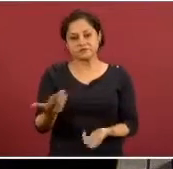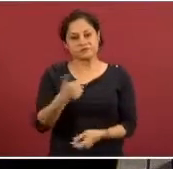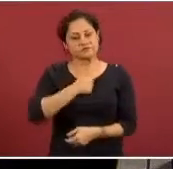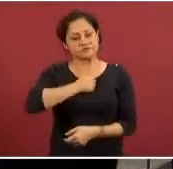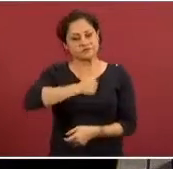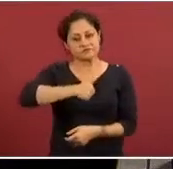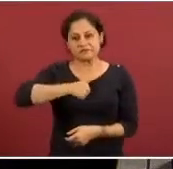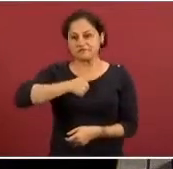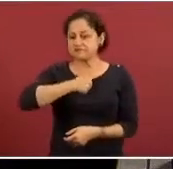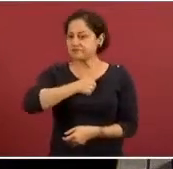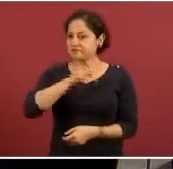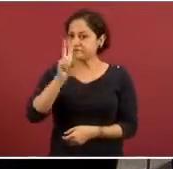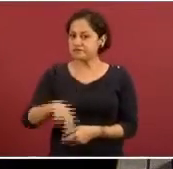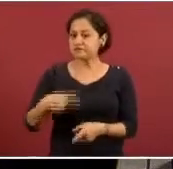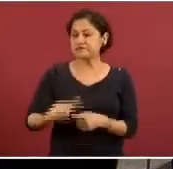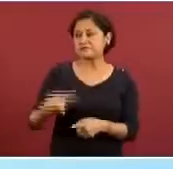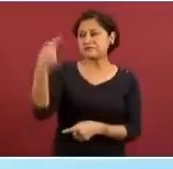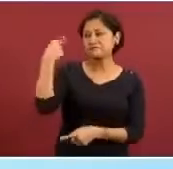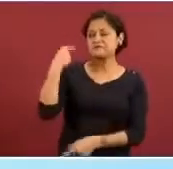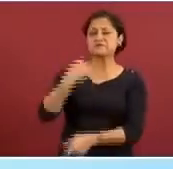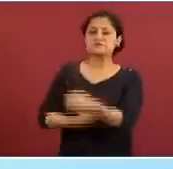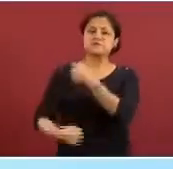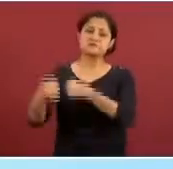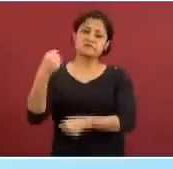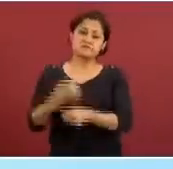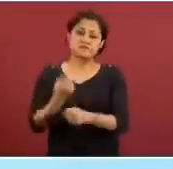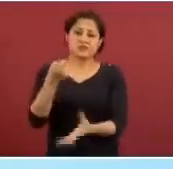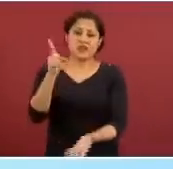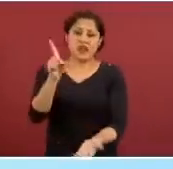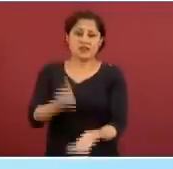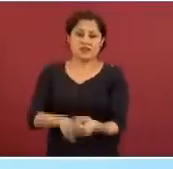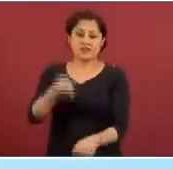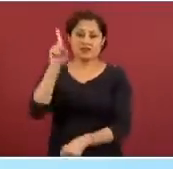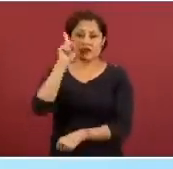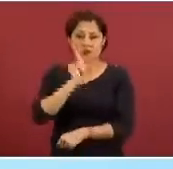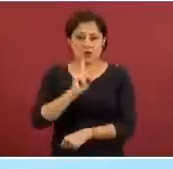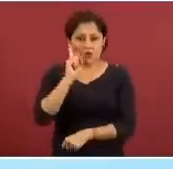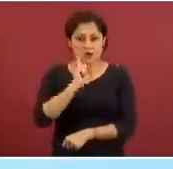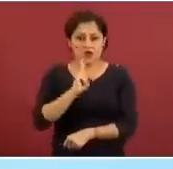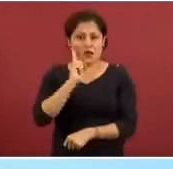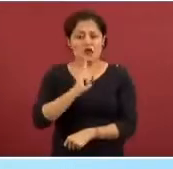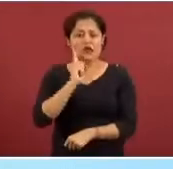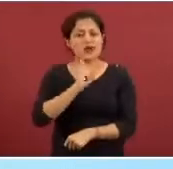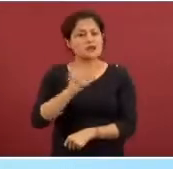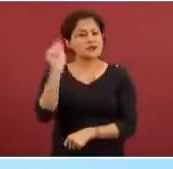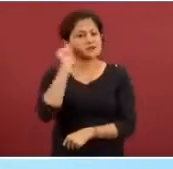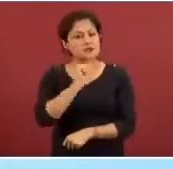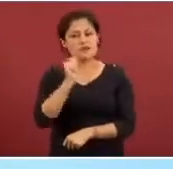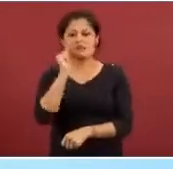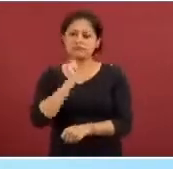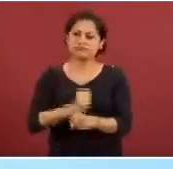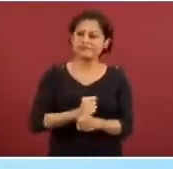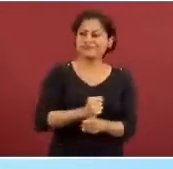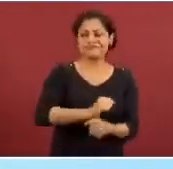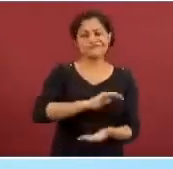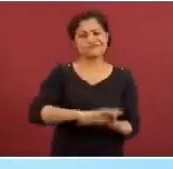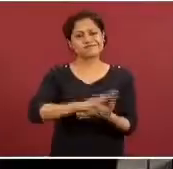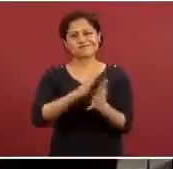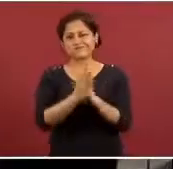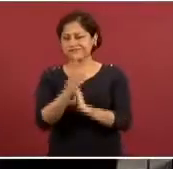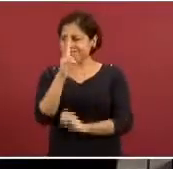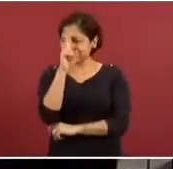hace muchos años víctimas de violencia, de múltiples violencias, violencias de género, violencias